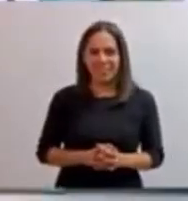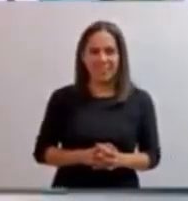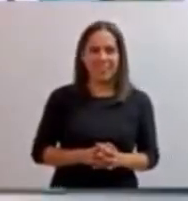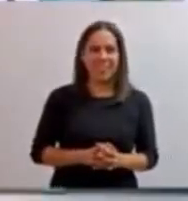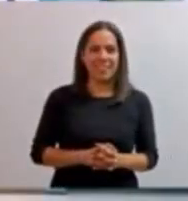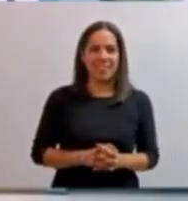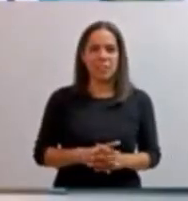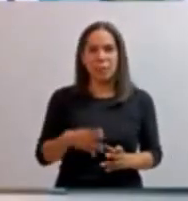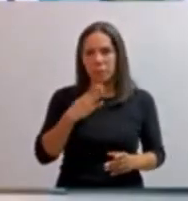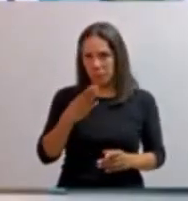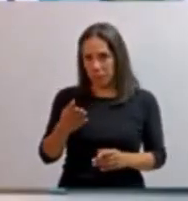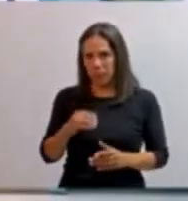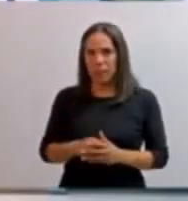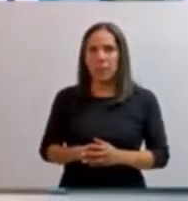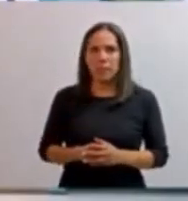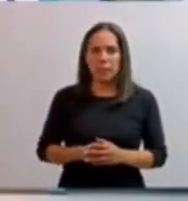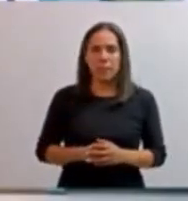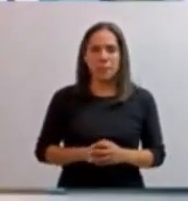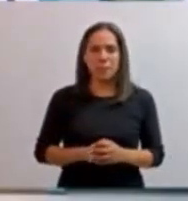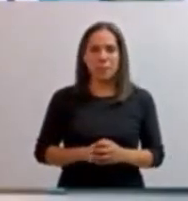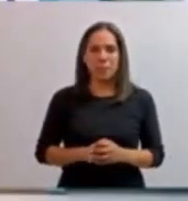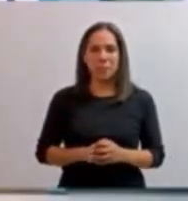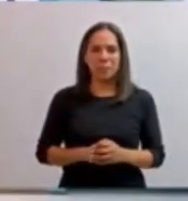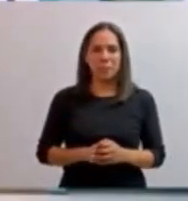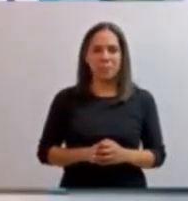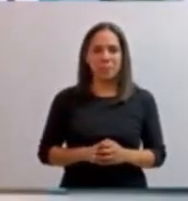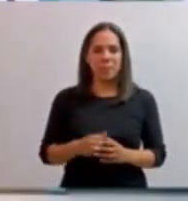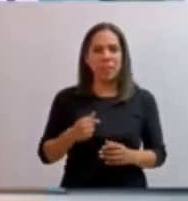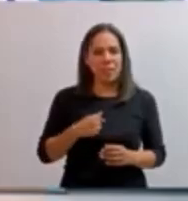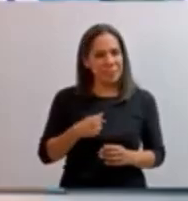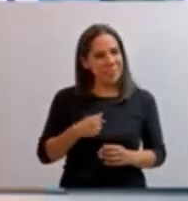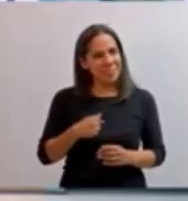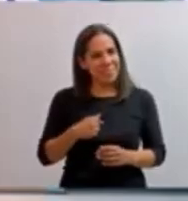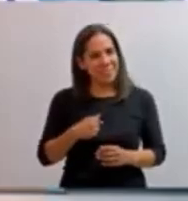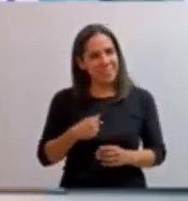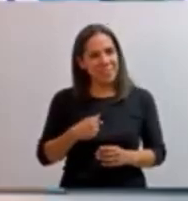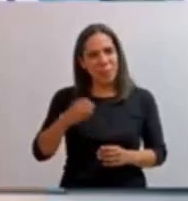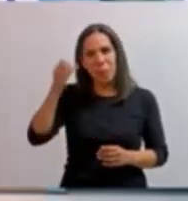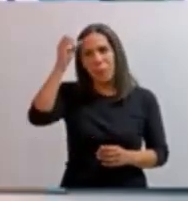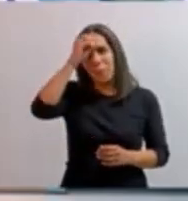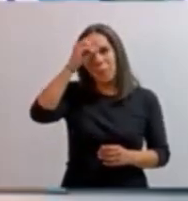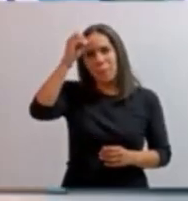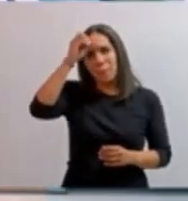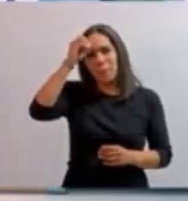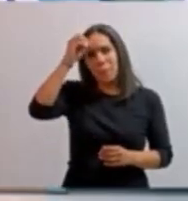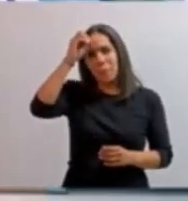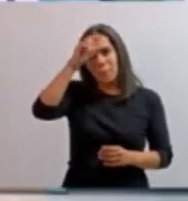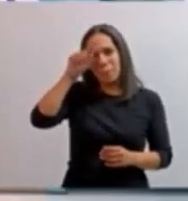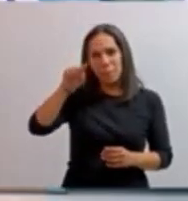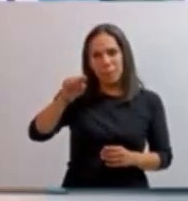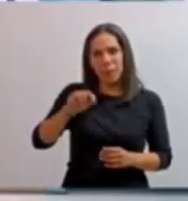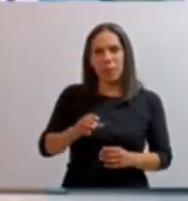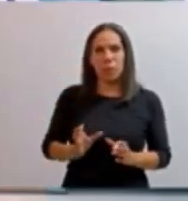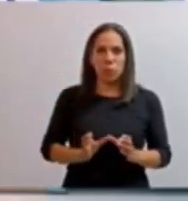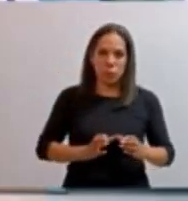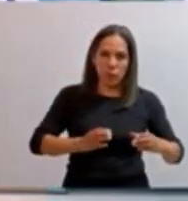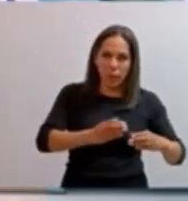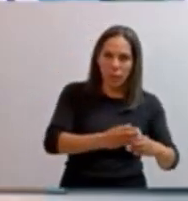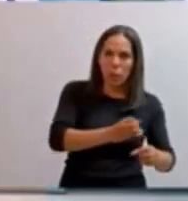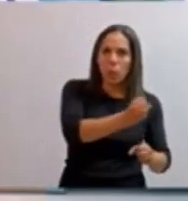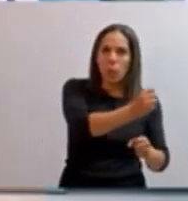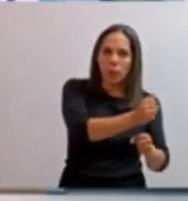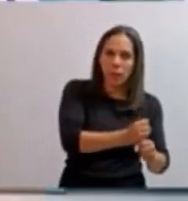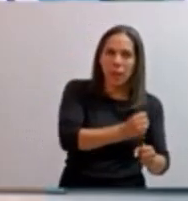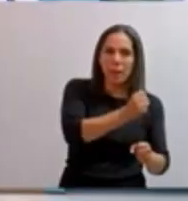Sí, si me permite, bueno, yo creo que una comunidad de práctica va naciendo,